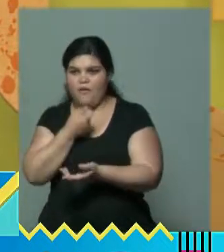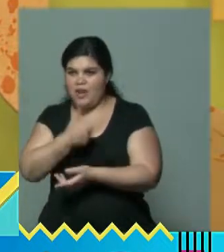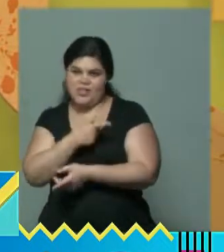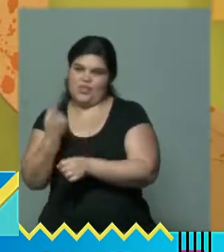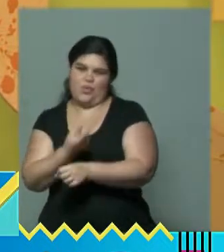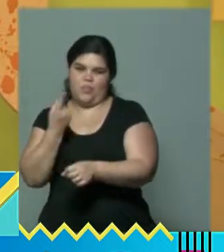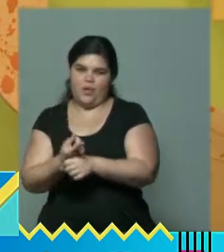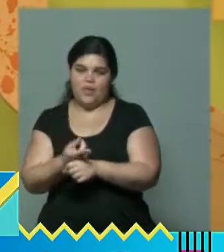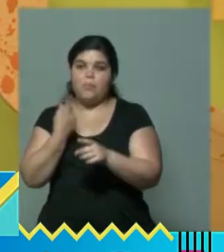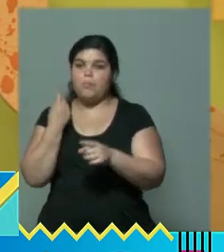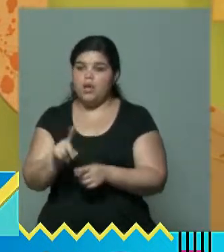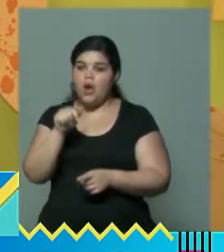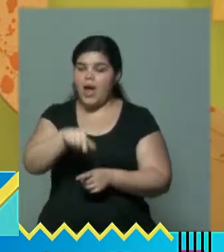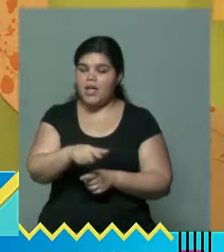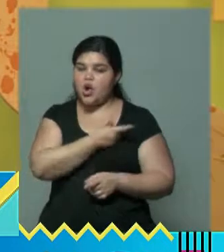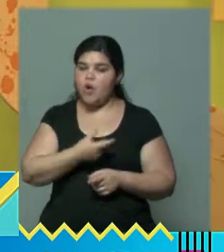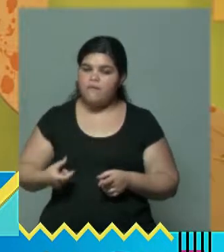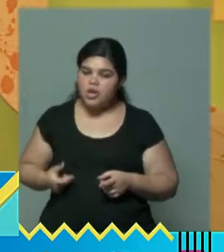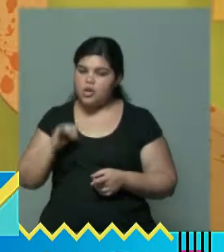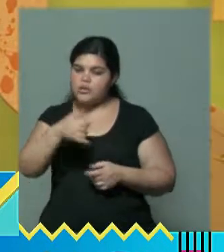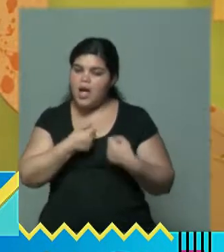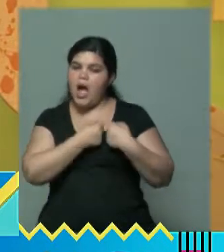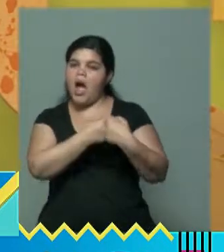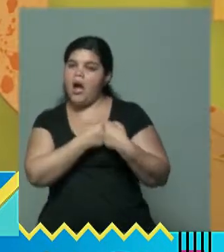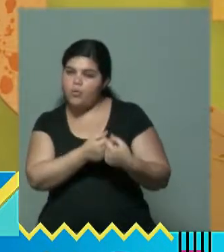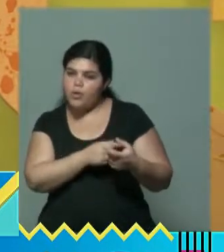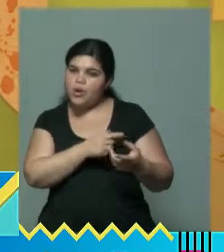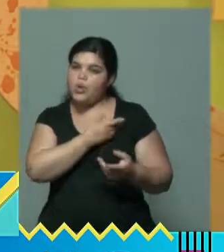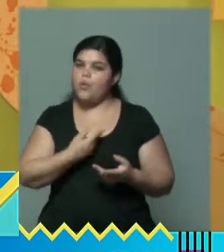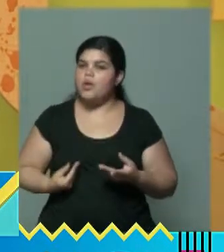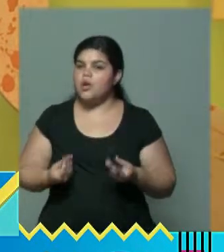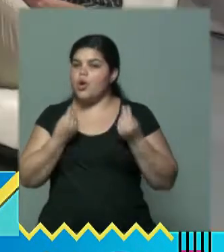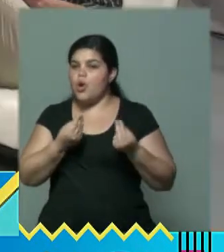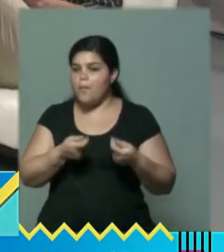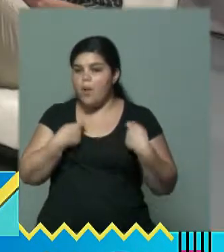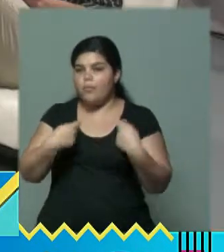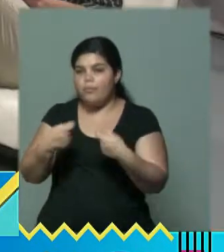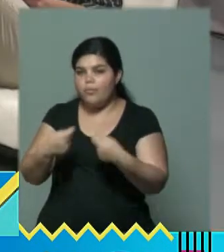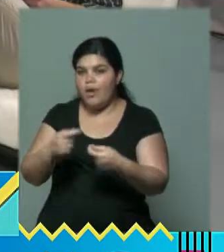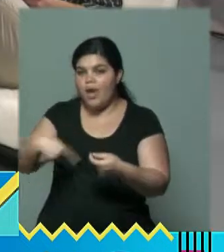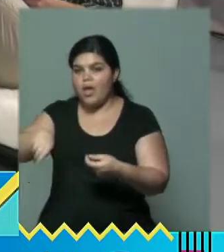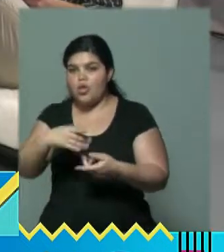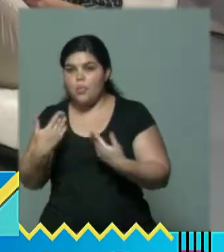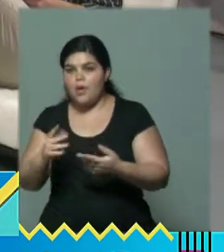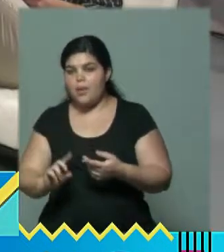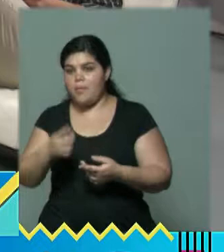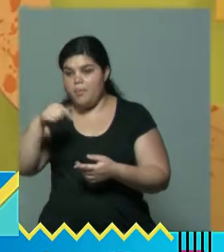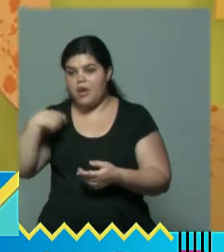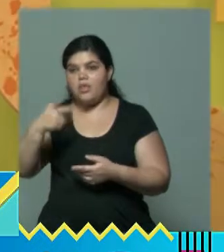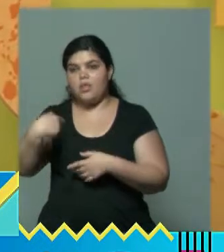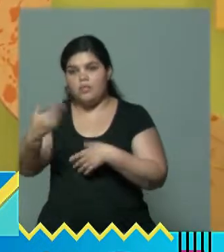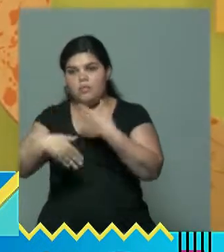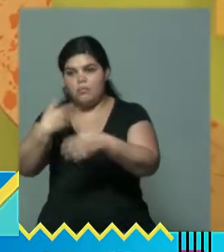Estado, digamos, de ver maneras de financiarle la inversión a la gente para que pueda hacer la inversión inicial y prorratear en el tiempo, digamos,